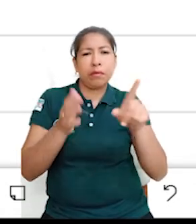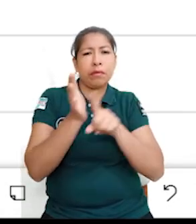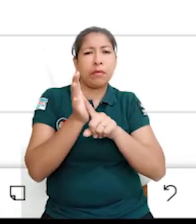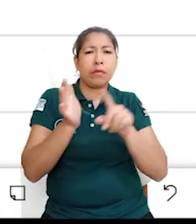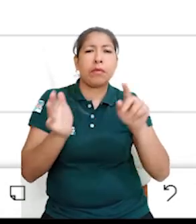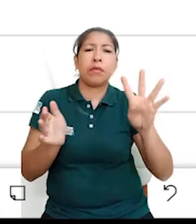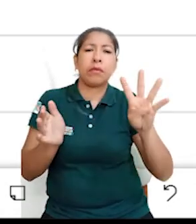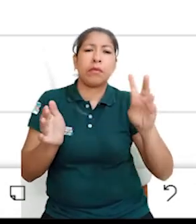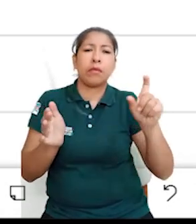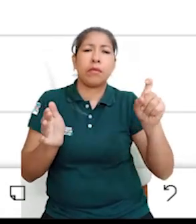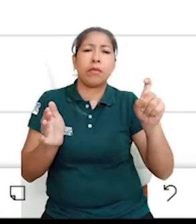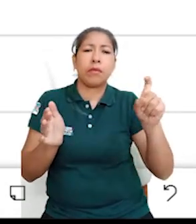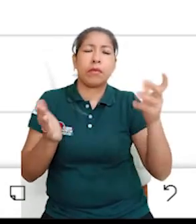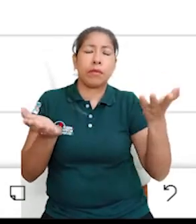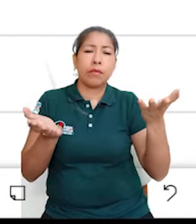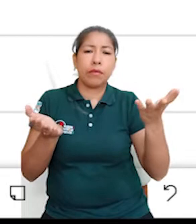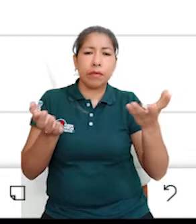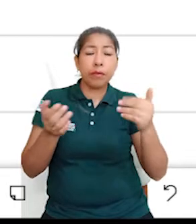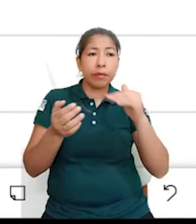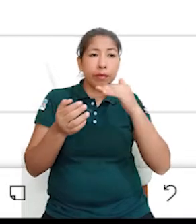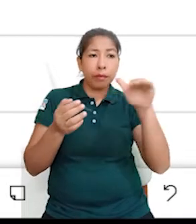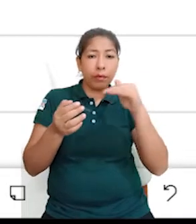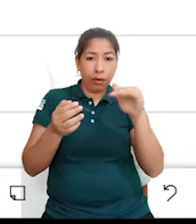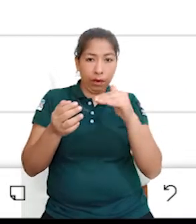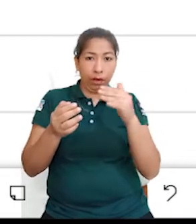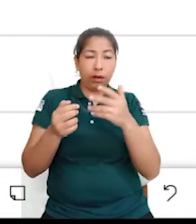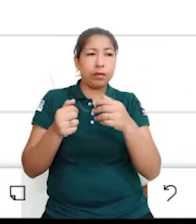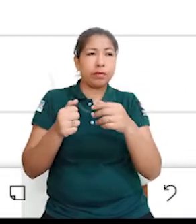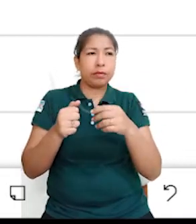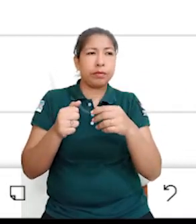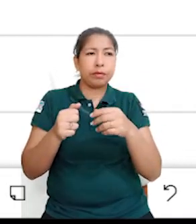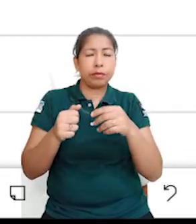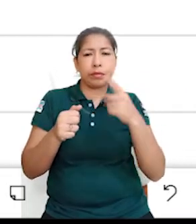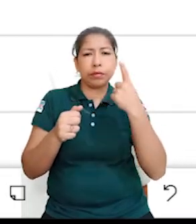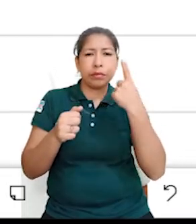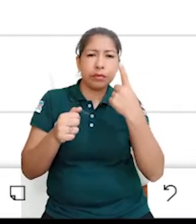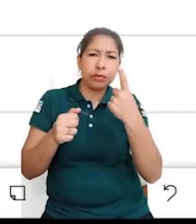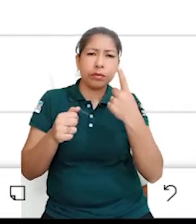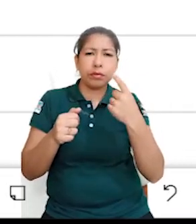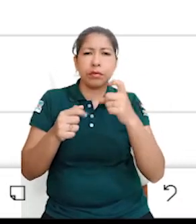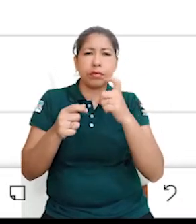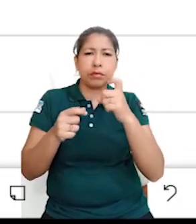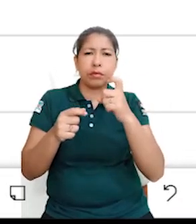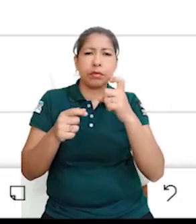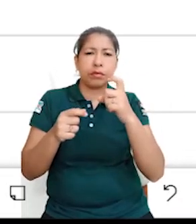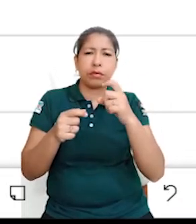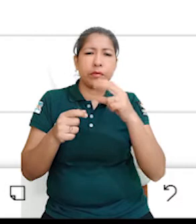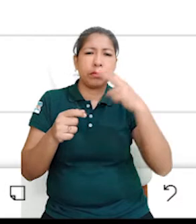menos 4x entre 25 menos 4x es 1, y 1 por x cuadrado, o sea, su